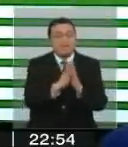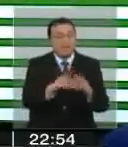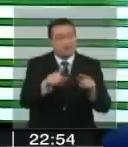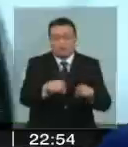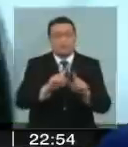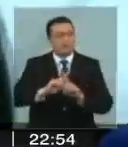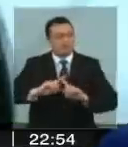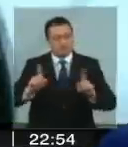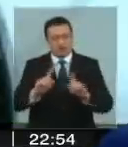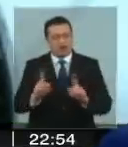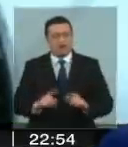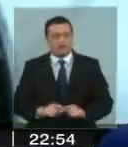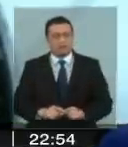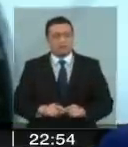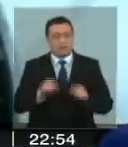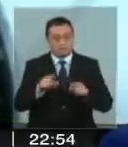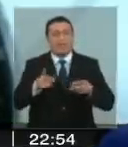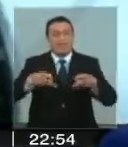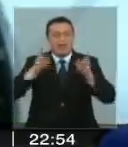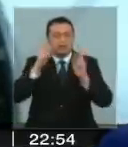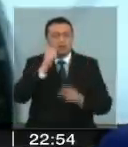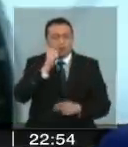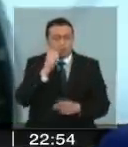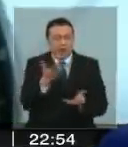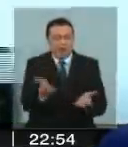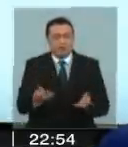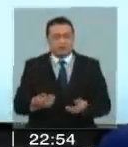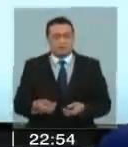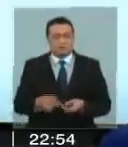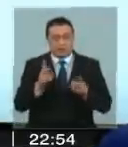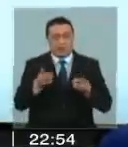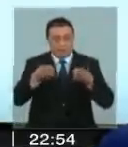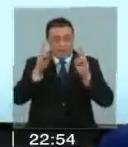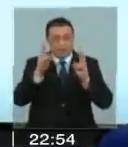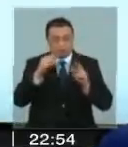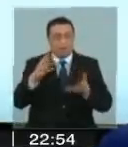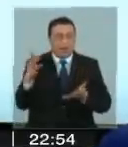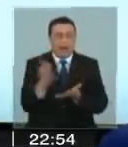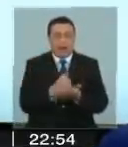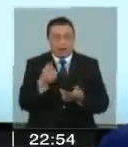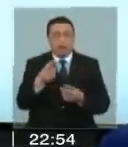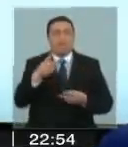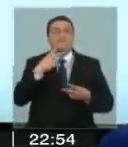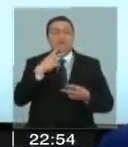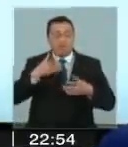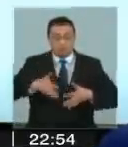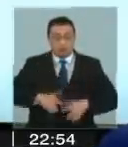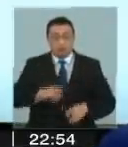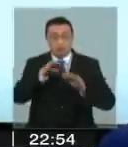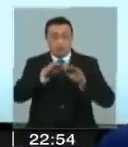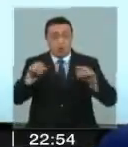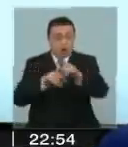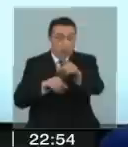Angelman. Es un derecho humano, es un derecho que se ganaron por el hecho de existir,